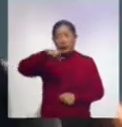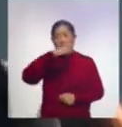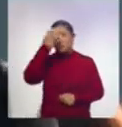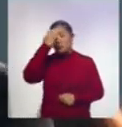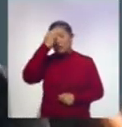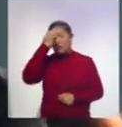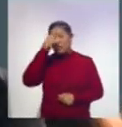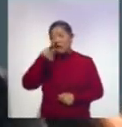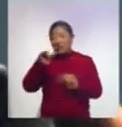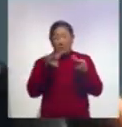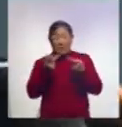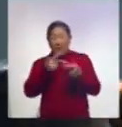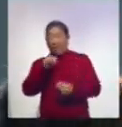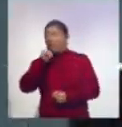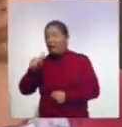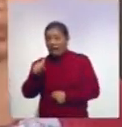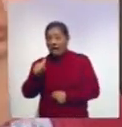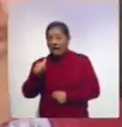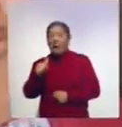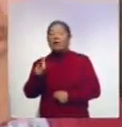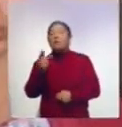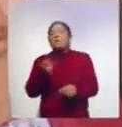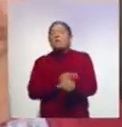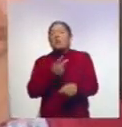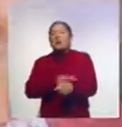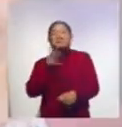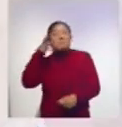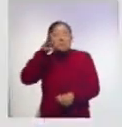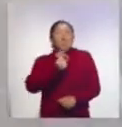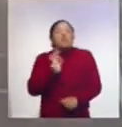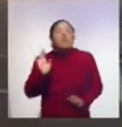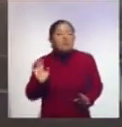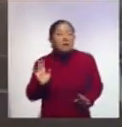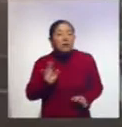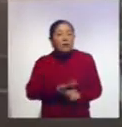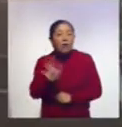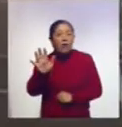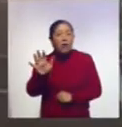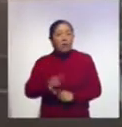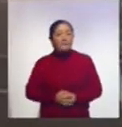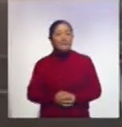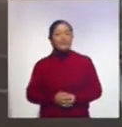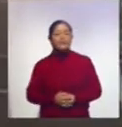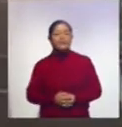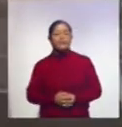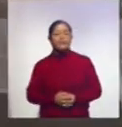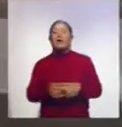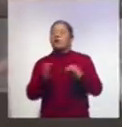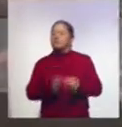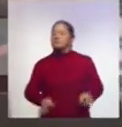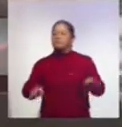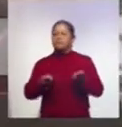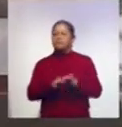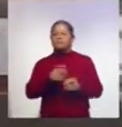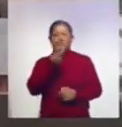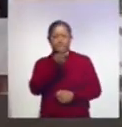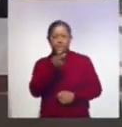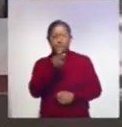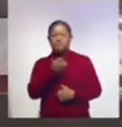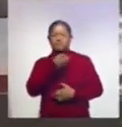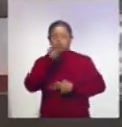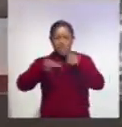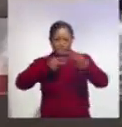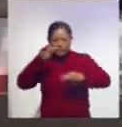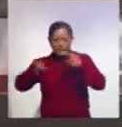no están preparados ante un siniestro de esta naturaleza. La importancia de estas pláticas es fomentar la cultura